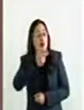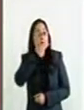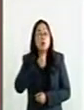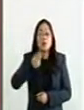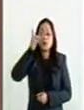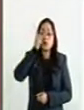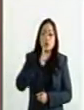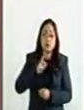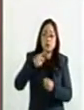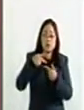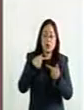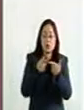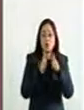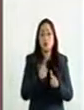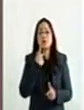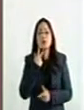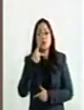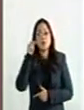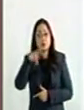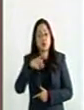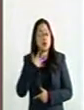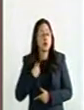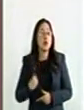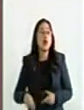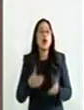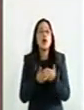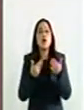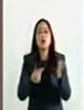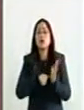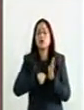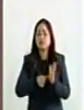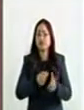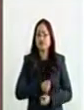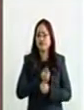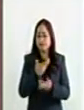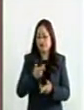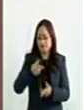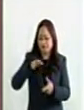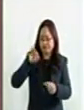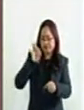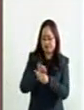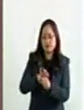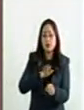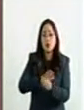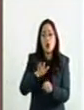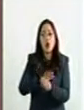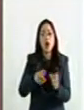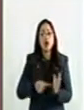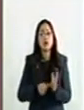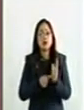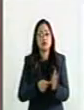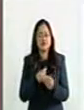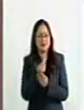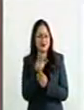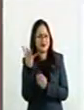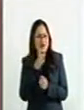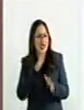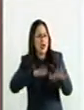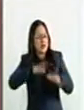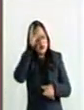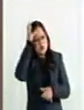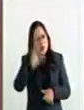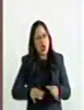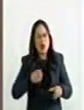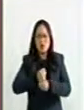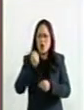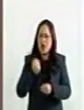del Partido Acción Nacional, manifestamos nuestra convicción de que ante muchos hechos condenables por su crueldad y